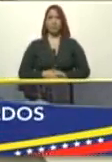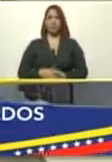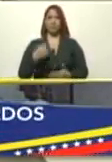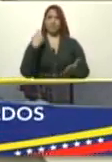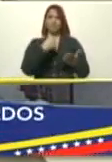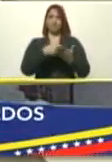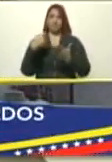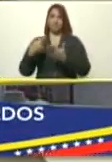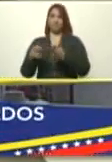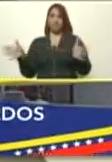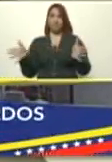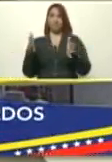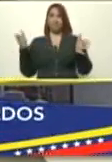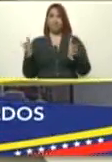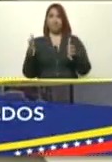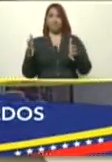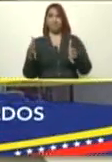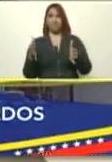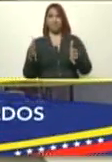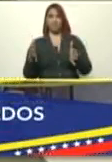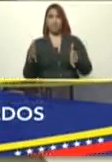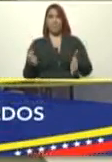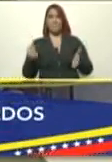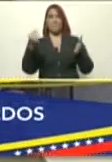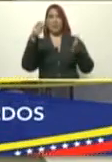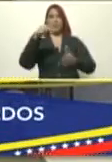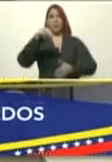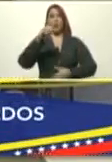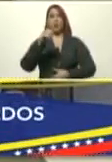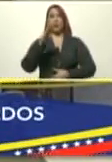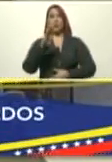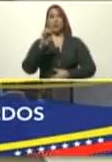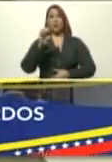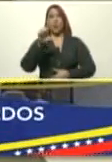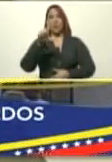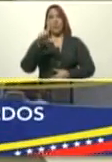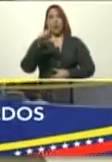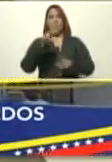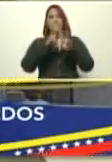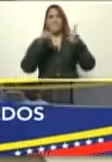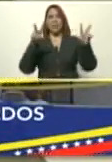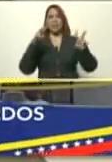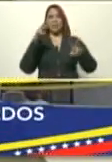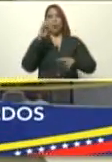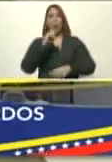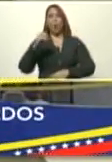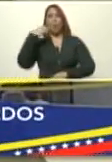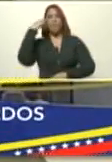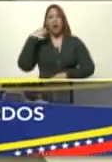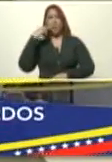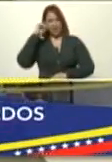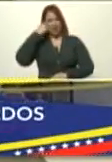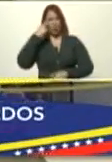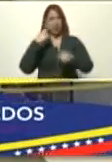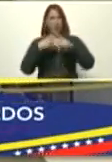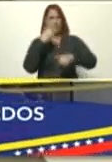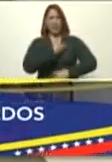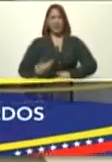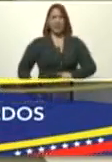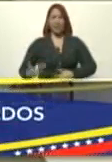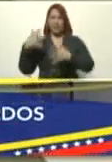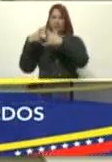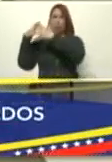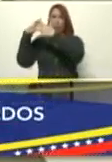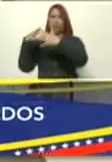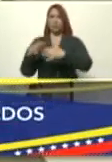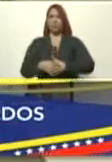financiadas y propiciadas por el Premio Nobel de la Paz Barack Hussein Obama. ¿Se acuerdan, verdad?